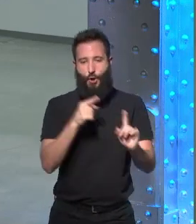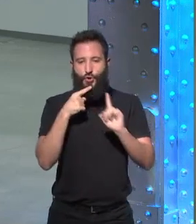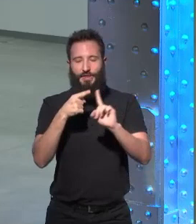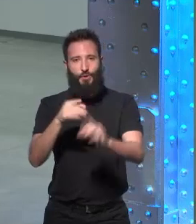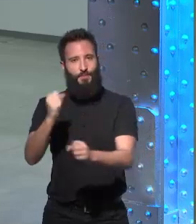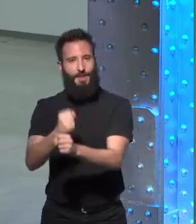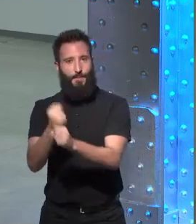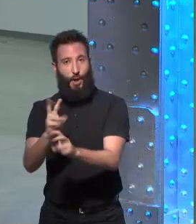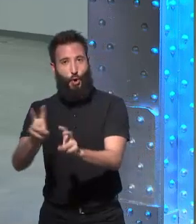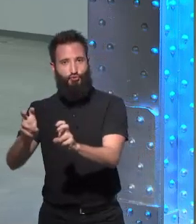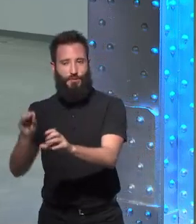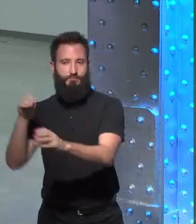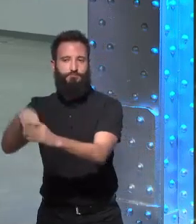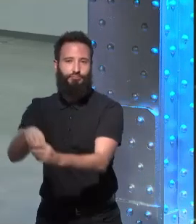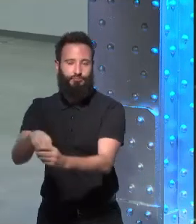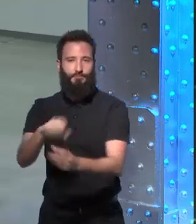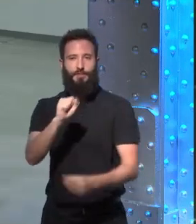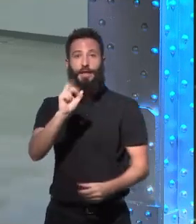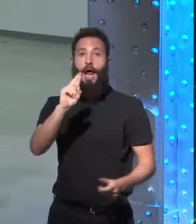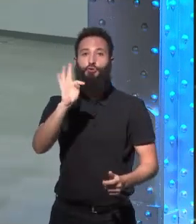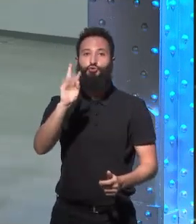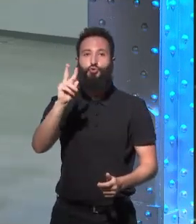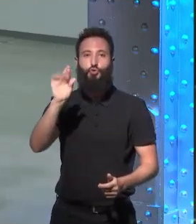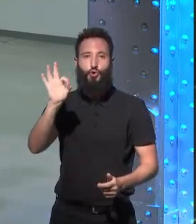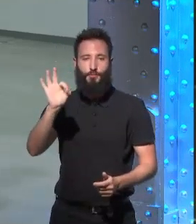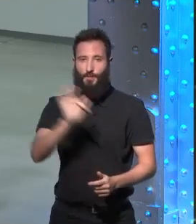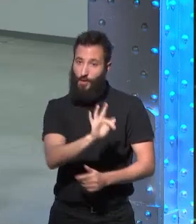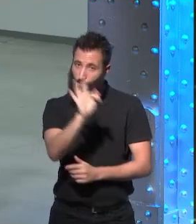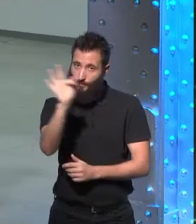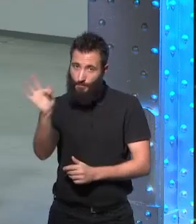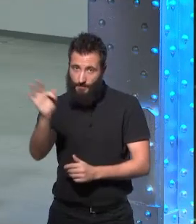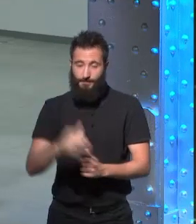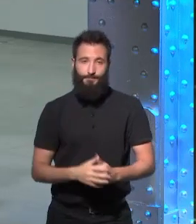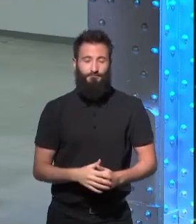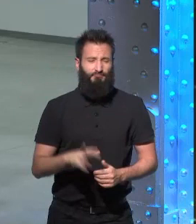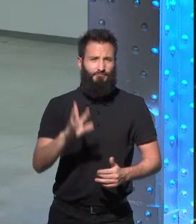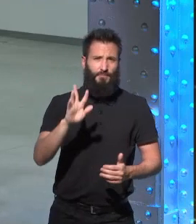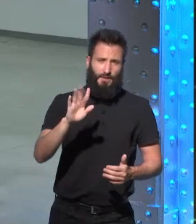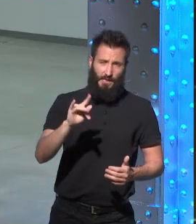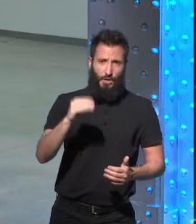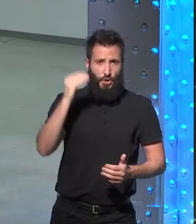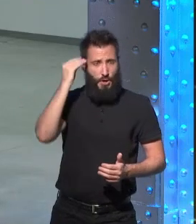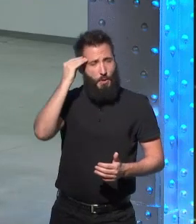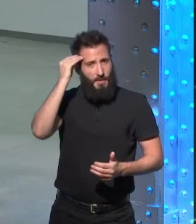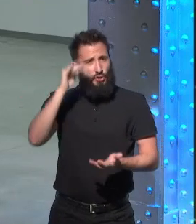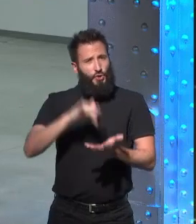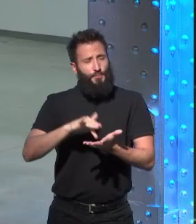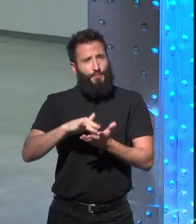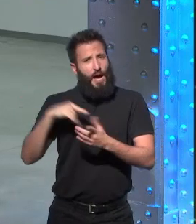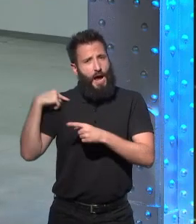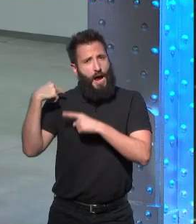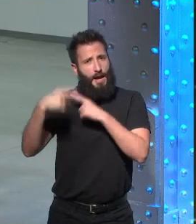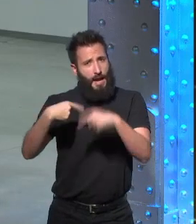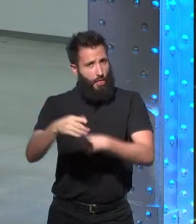empleos. Arturo. Sí. Yo creo que estas generaciones